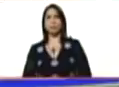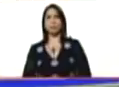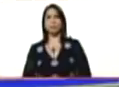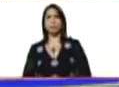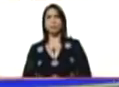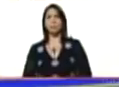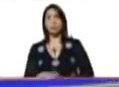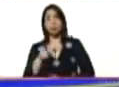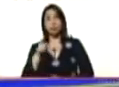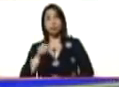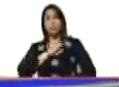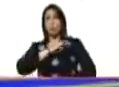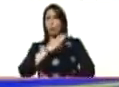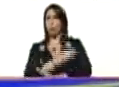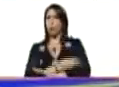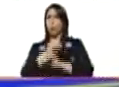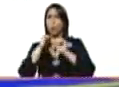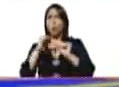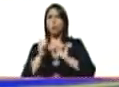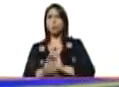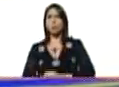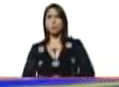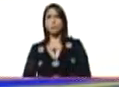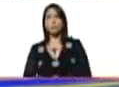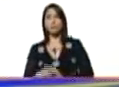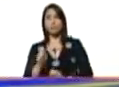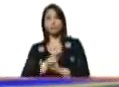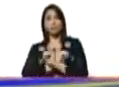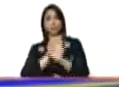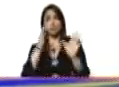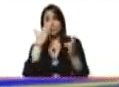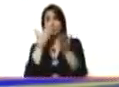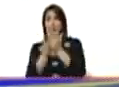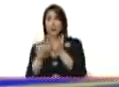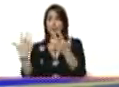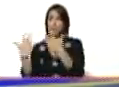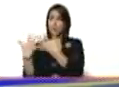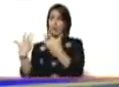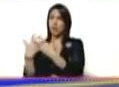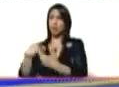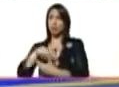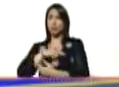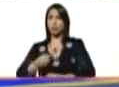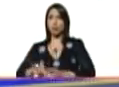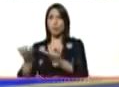por esa valentía y esa claridad frente a las batallas que damos.